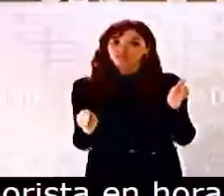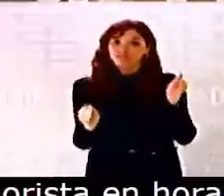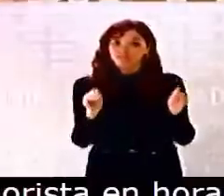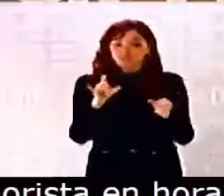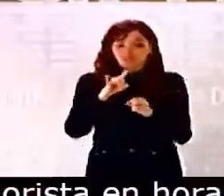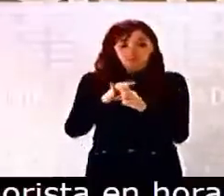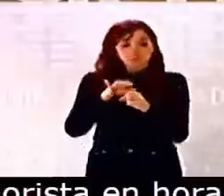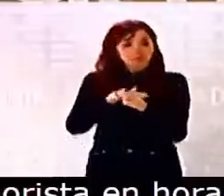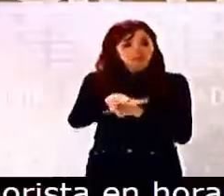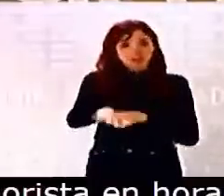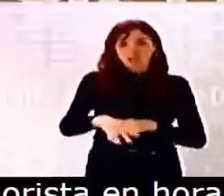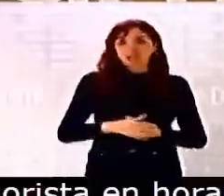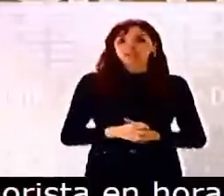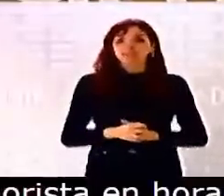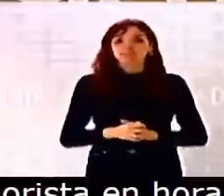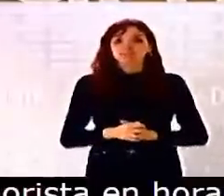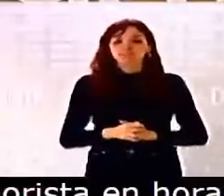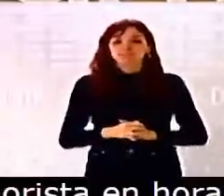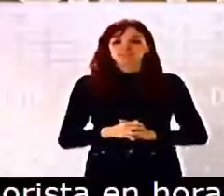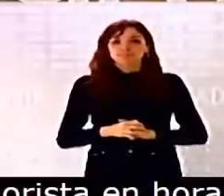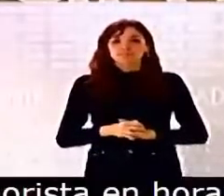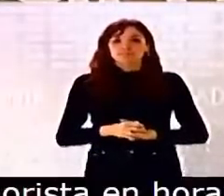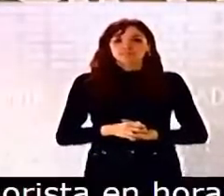lunes a viernes,